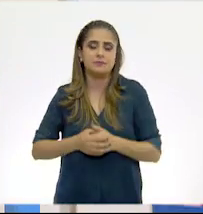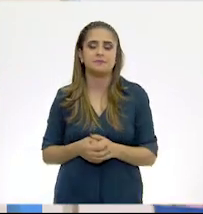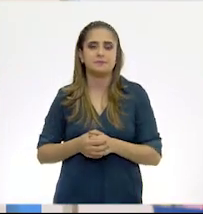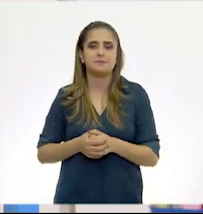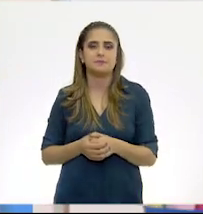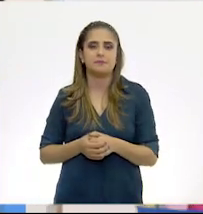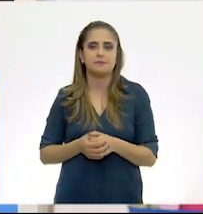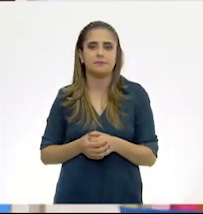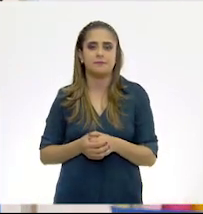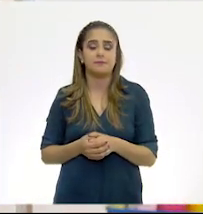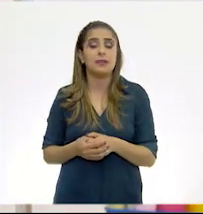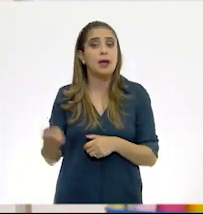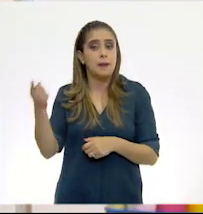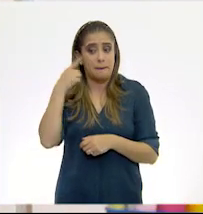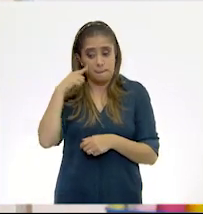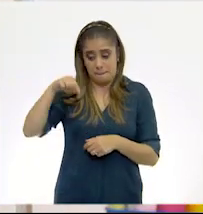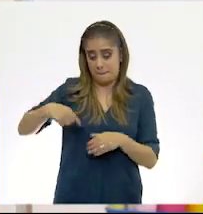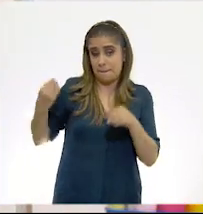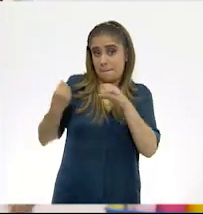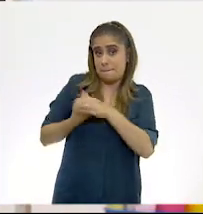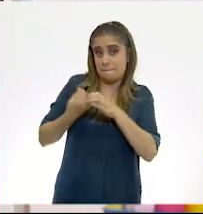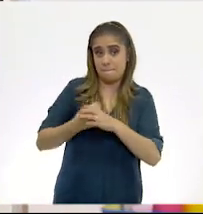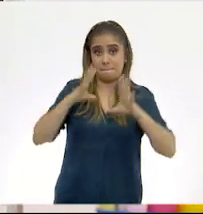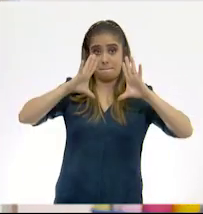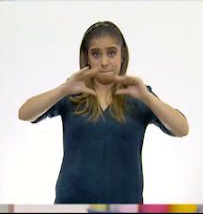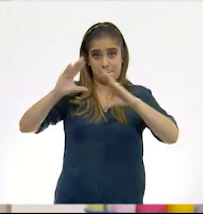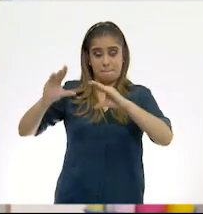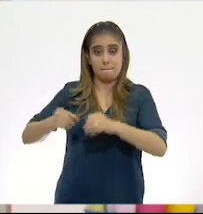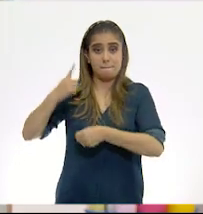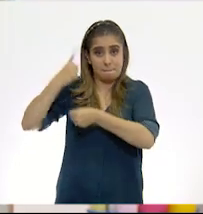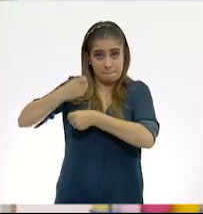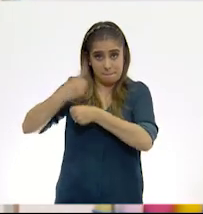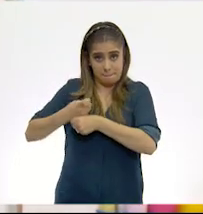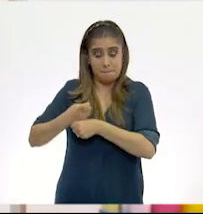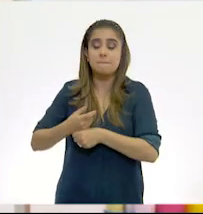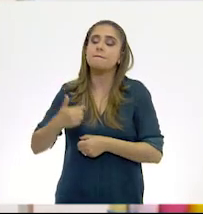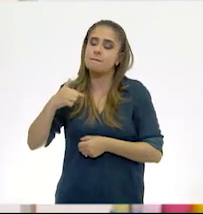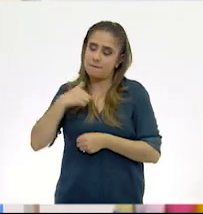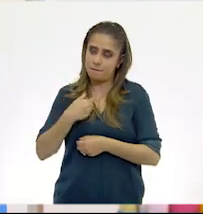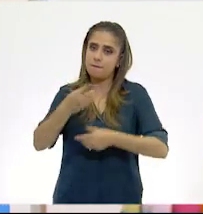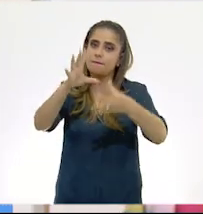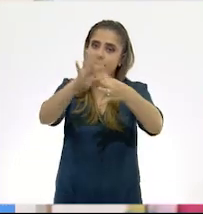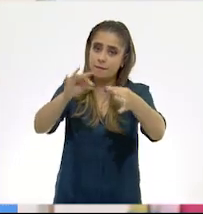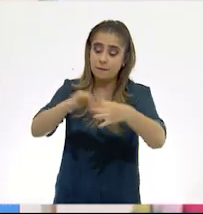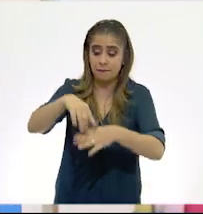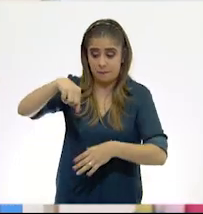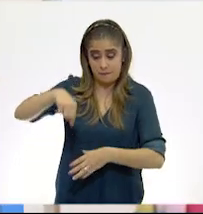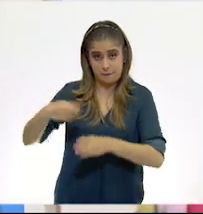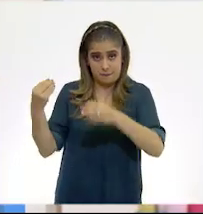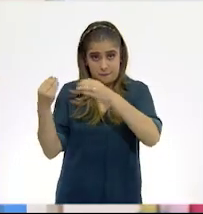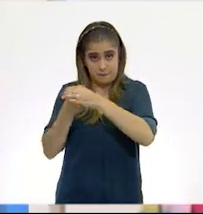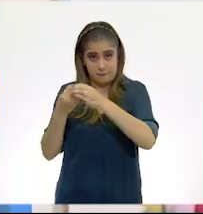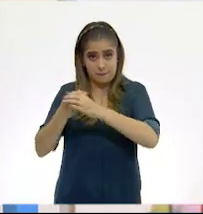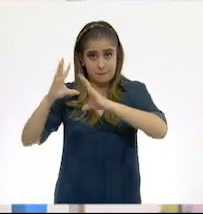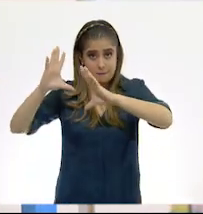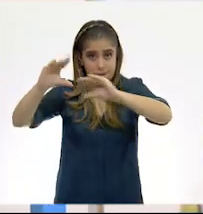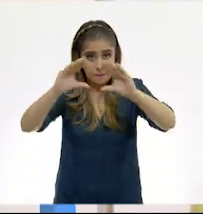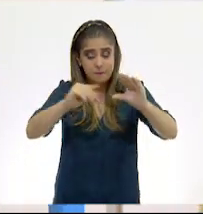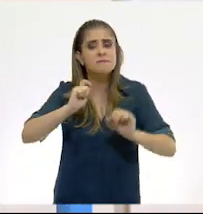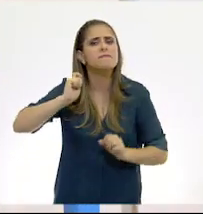Mira. Para empezar esta clase, ¿sí? Vamos a decirle a las niñas y a los niños que en esta clase vamos a